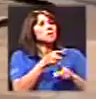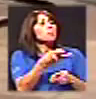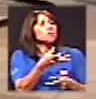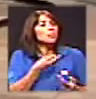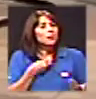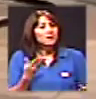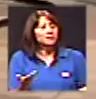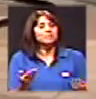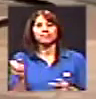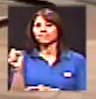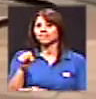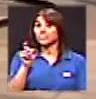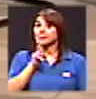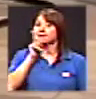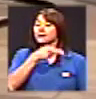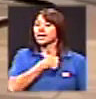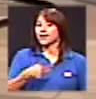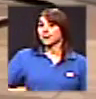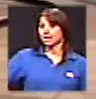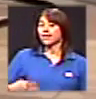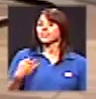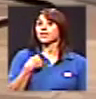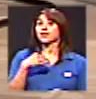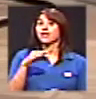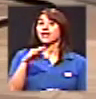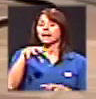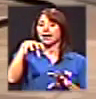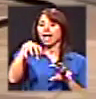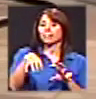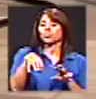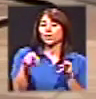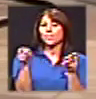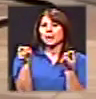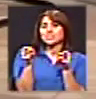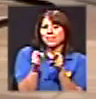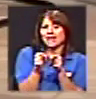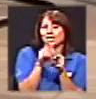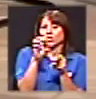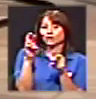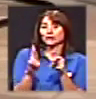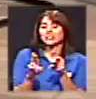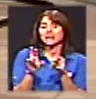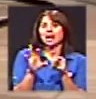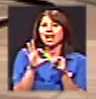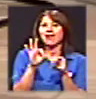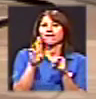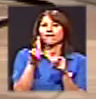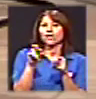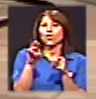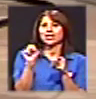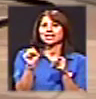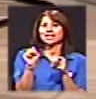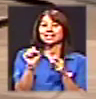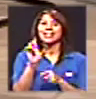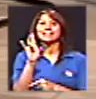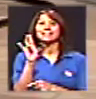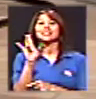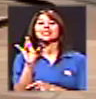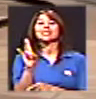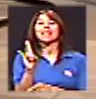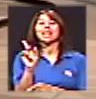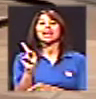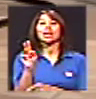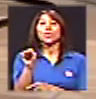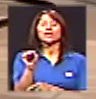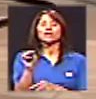Sin duda. No, Heredia tiene el cantón más pequeño de Costa Rica, que uh-huh. es Flores. Con 7 kilómetros cuadrados, y el segundo más pequeño, que es